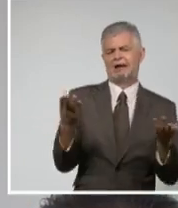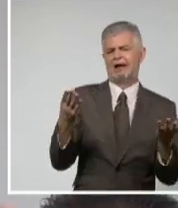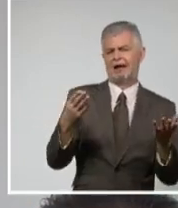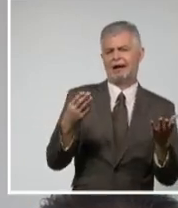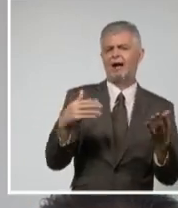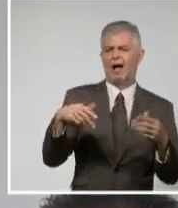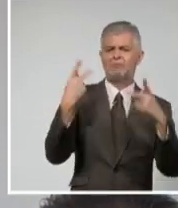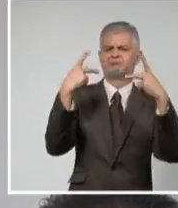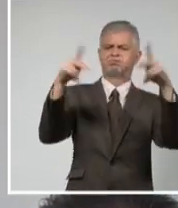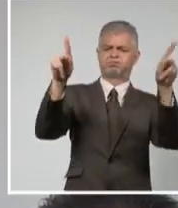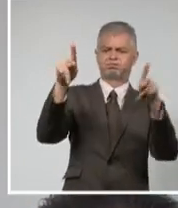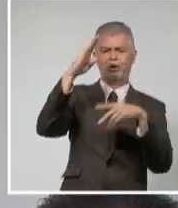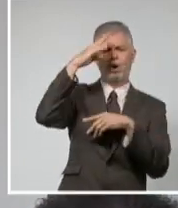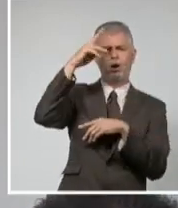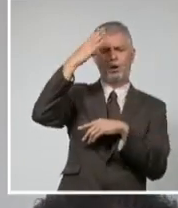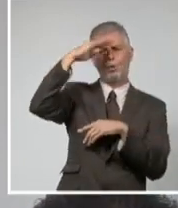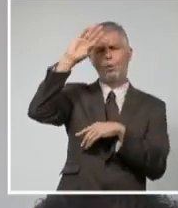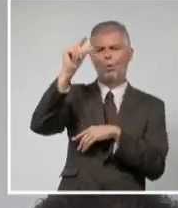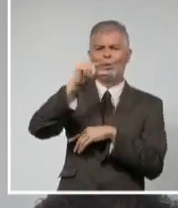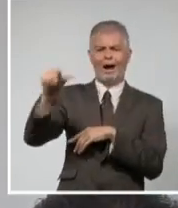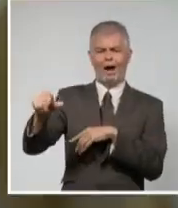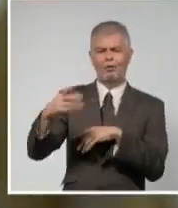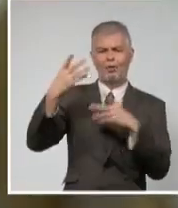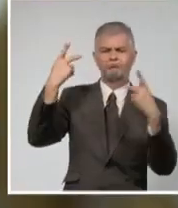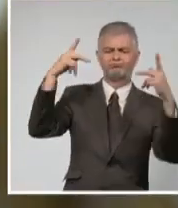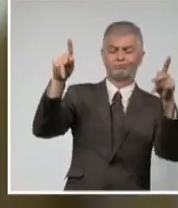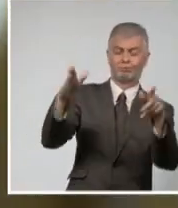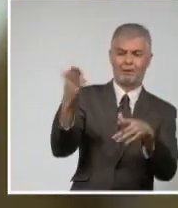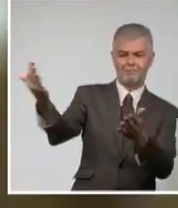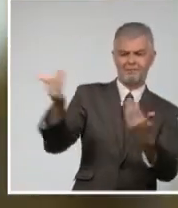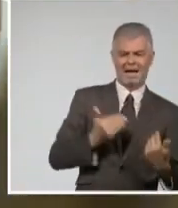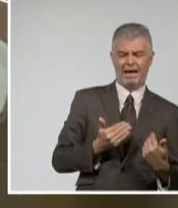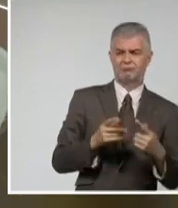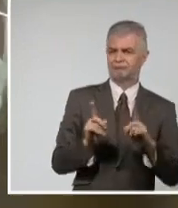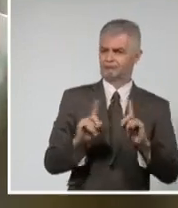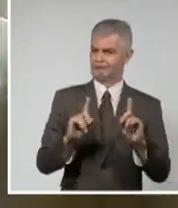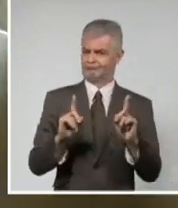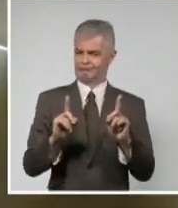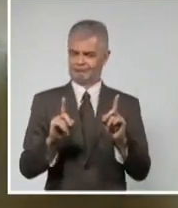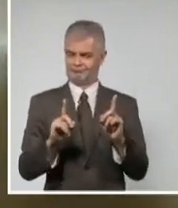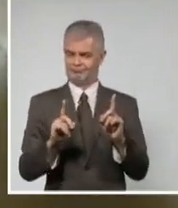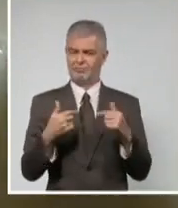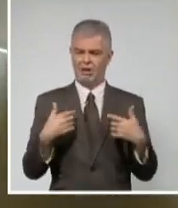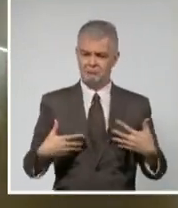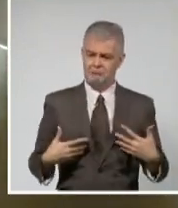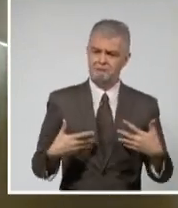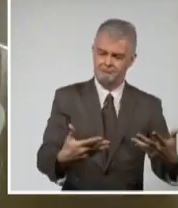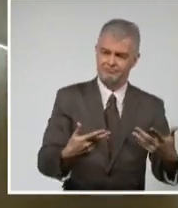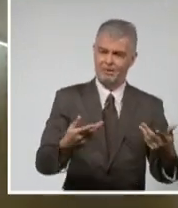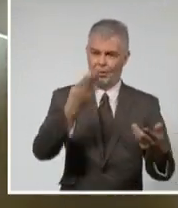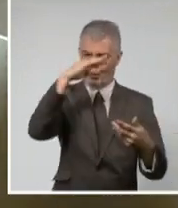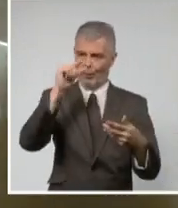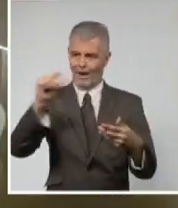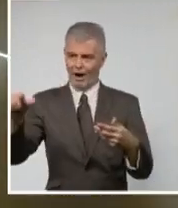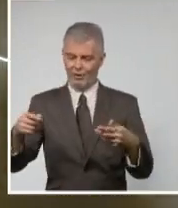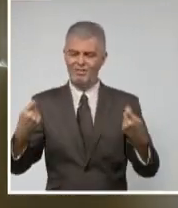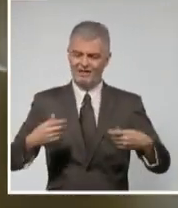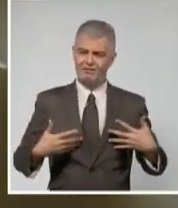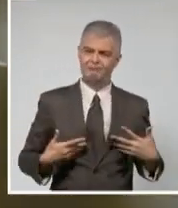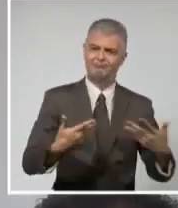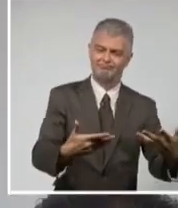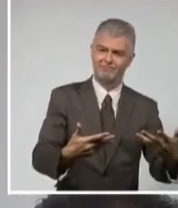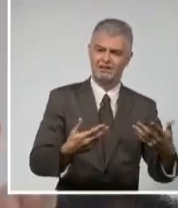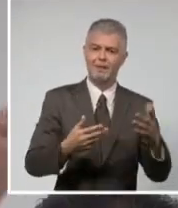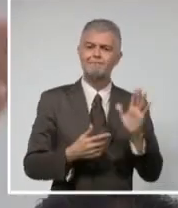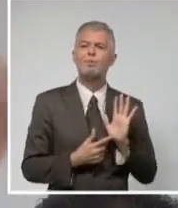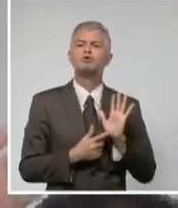de los médicos por el hecho de estar allí. Sí, tuvieron que imponerse estas personas. Imponerse, quiero decir, en el sentido de demostrar conocimiento.